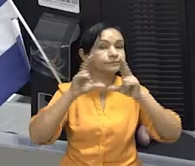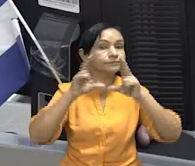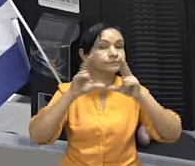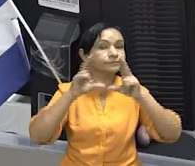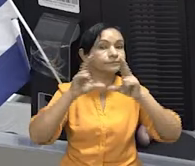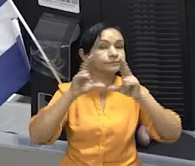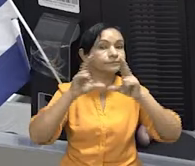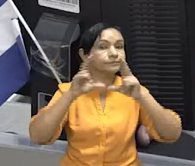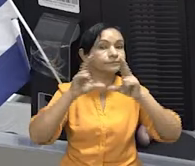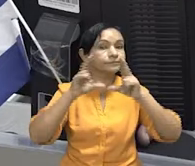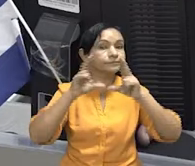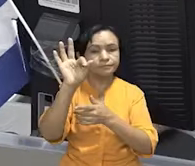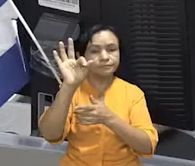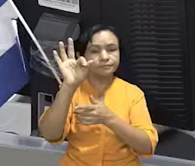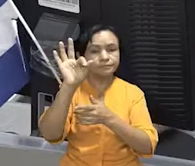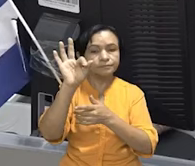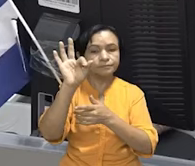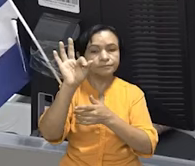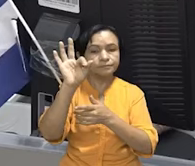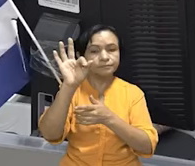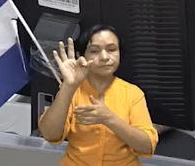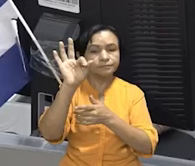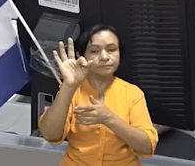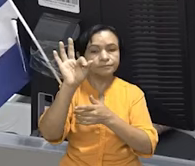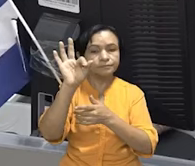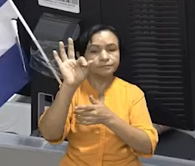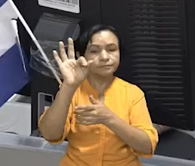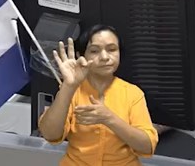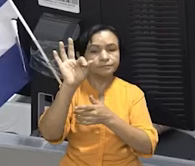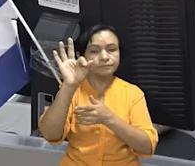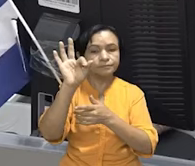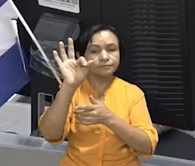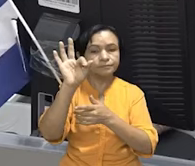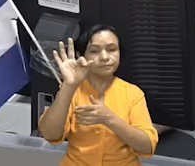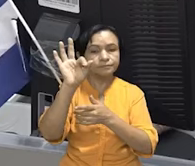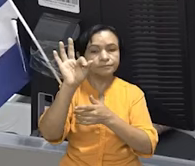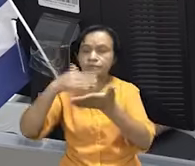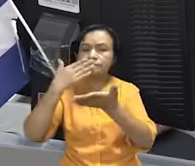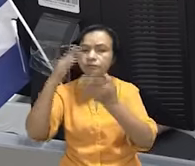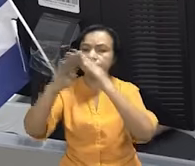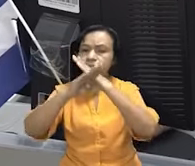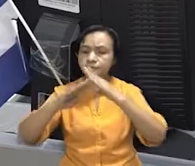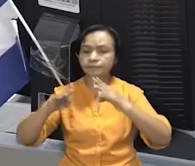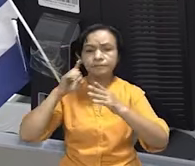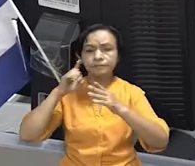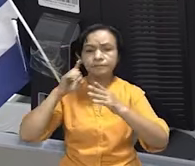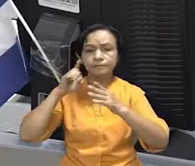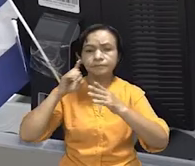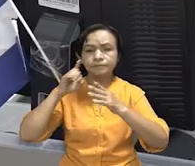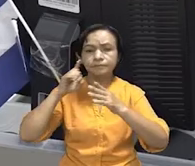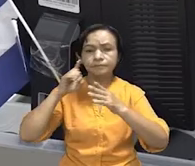específicamente en el Golfo de Fonseca, estableciendo este territorio como una zona de paz y de desarrollo económico.